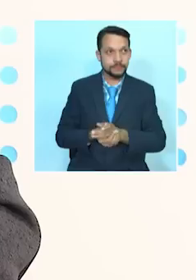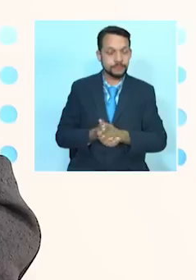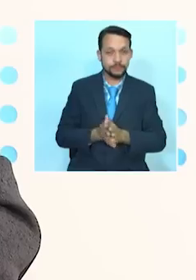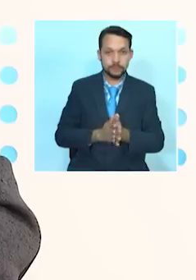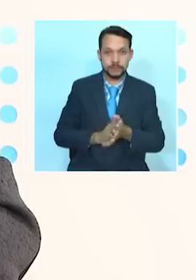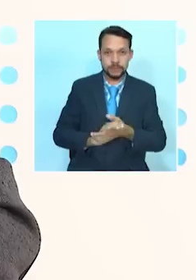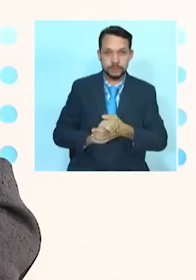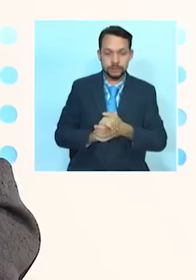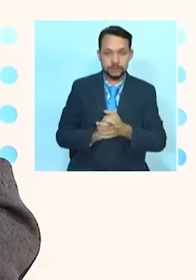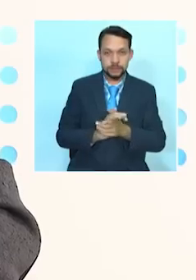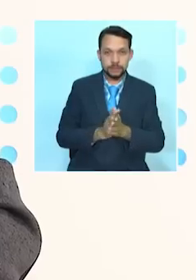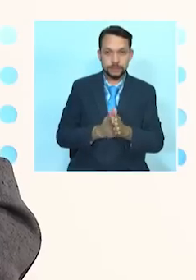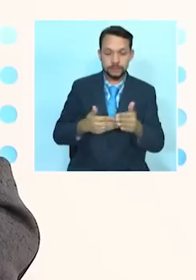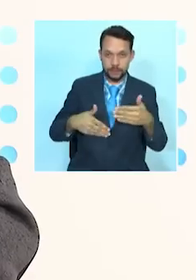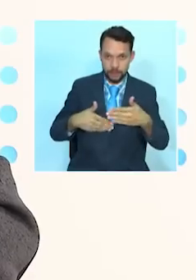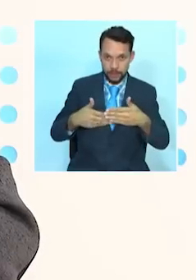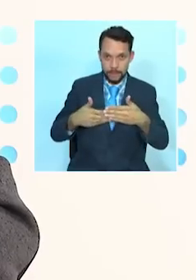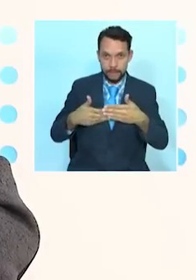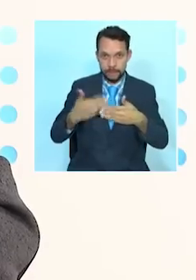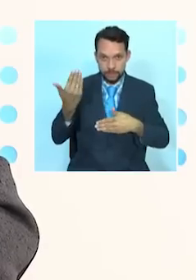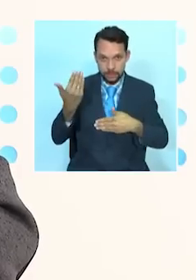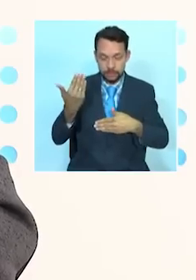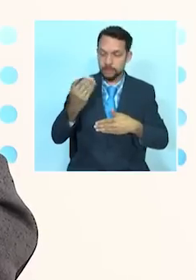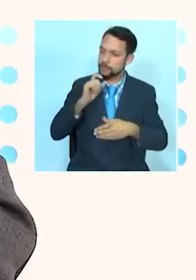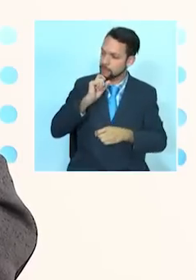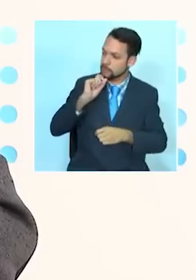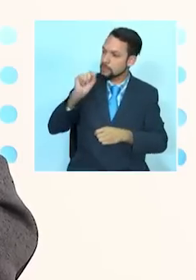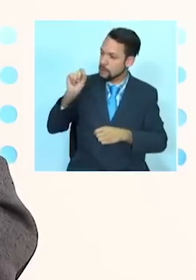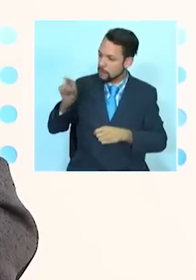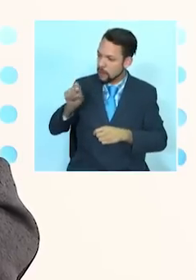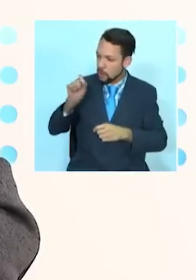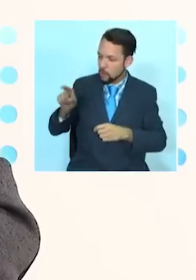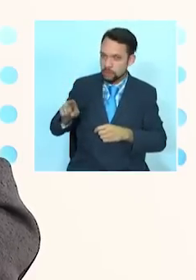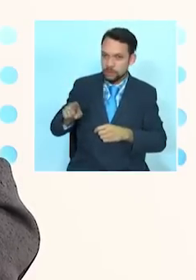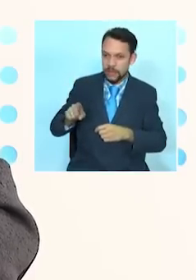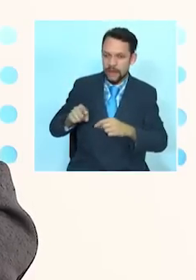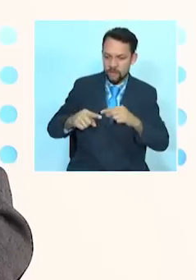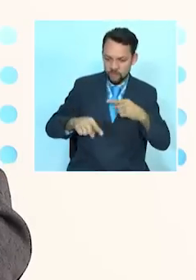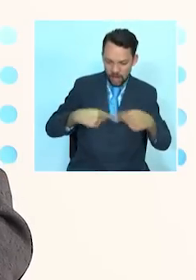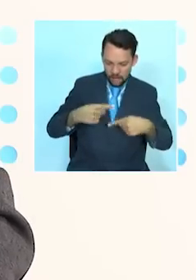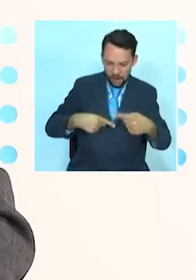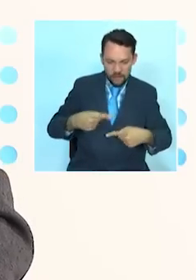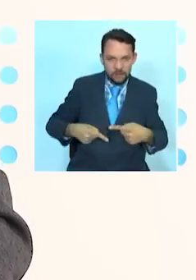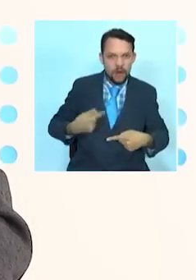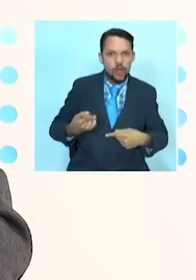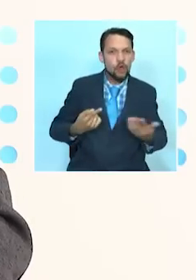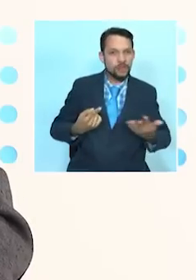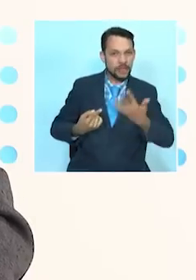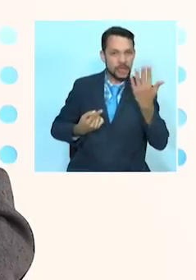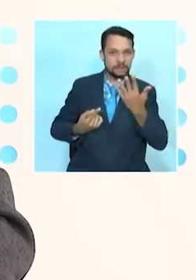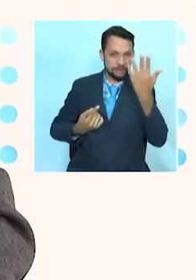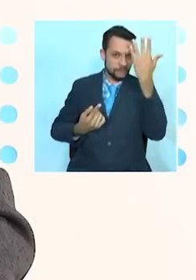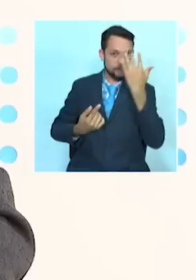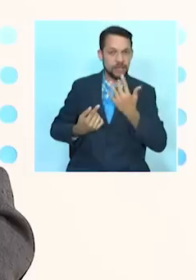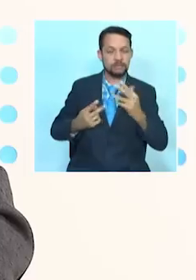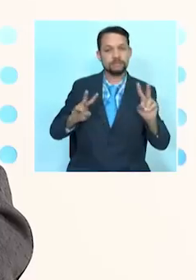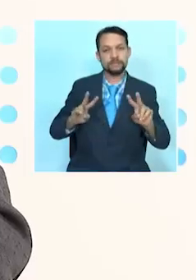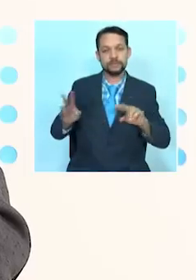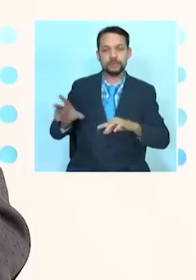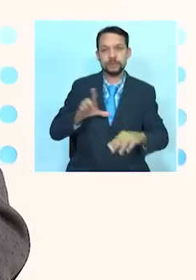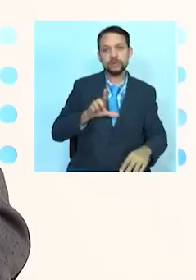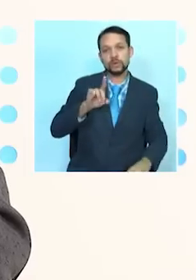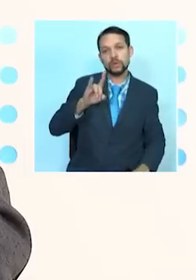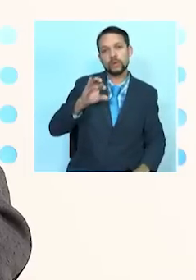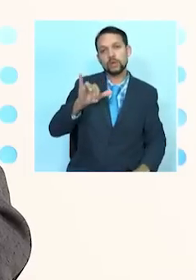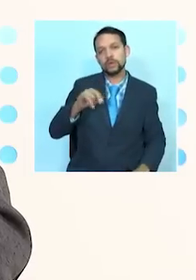directo empecemos entonces con las preguntas vía Facebook Live Lucy toar Me gustaría saber si las